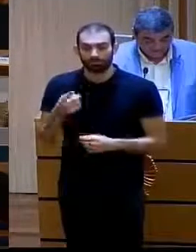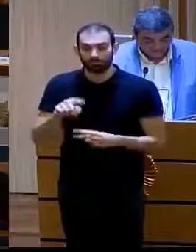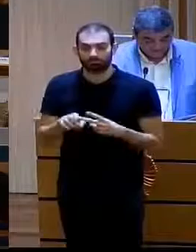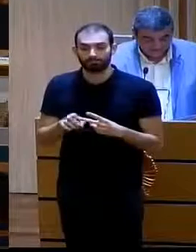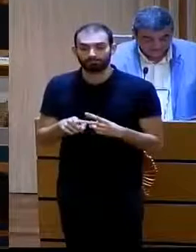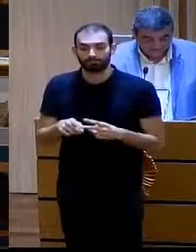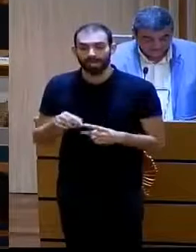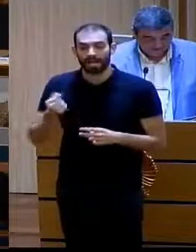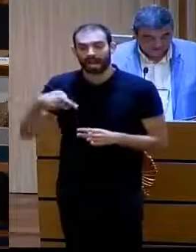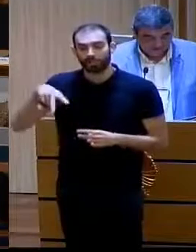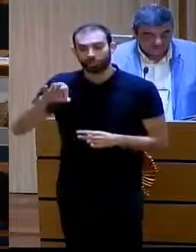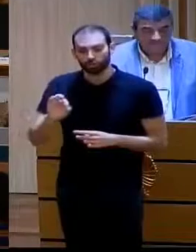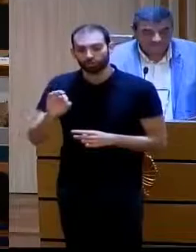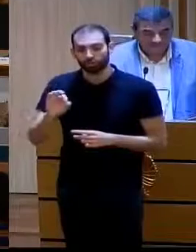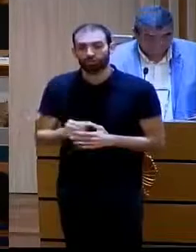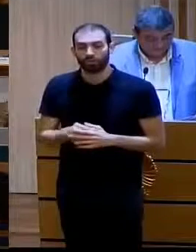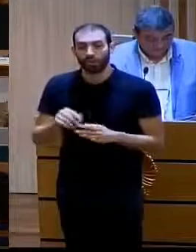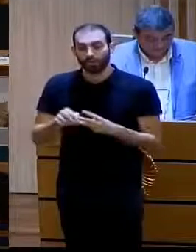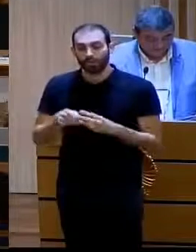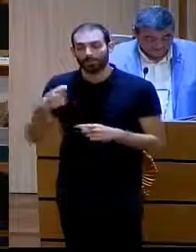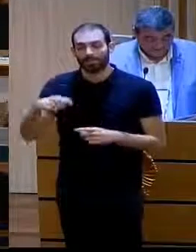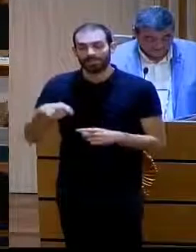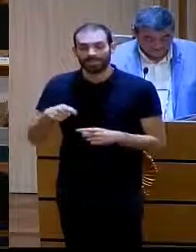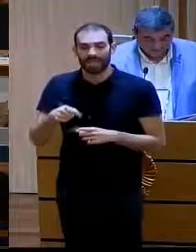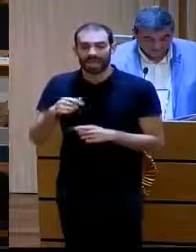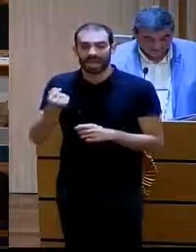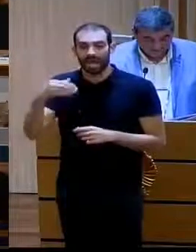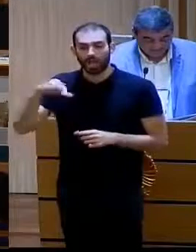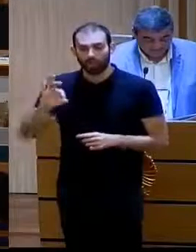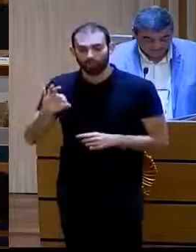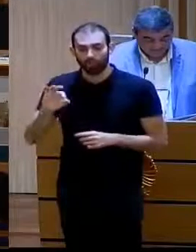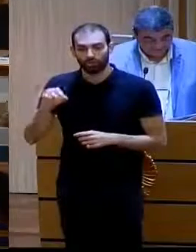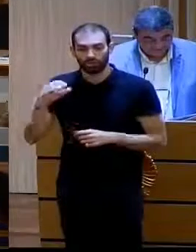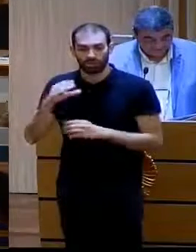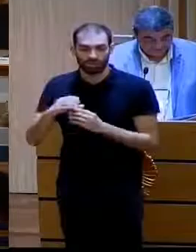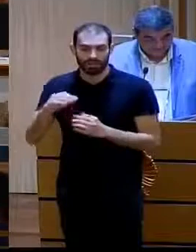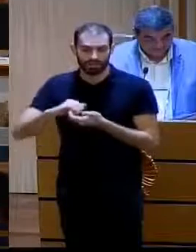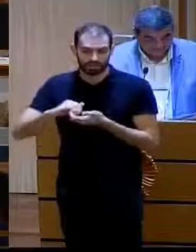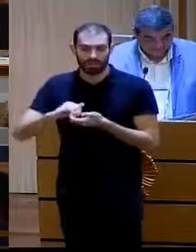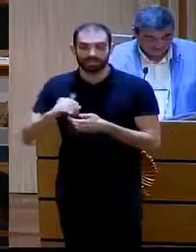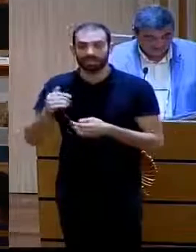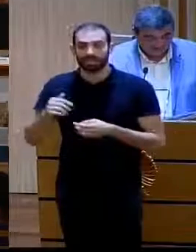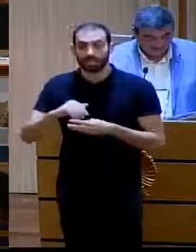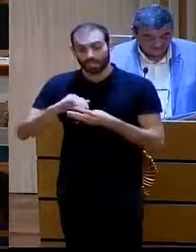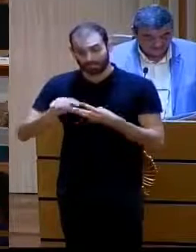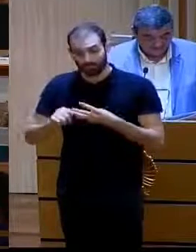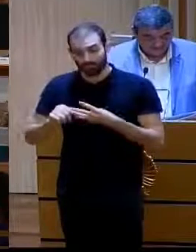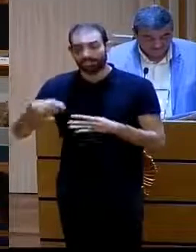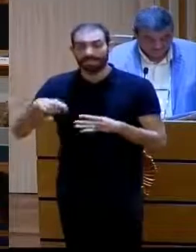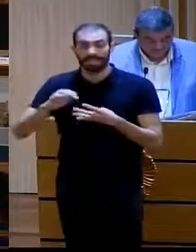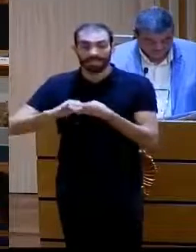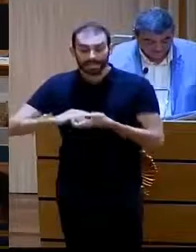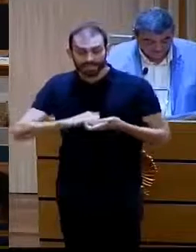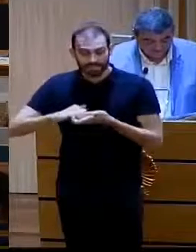de COCENFE, la vicepresidenta Concepción Díaz, presidenta de CENSE, el secretario general del CERMI y, a su vez,